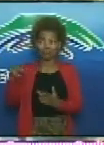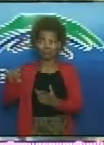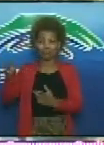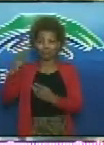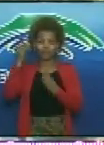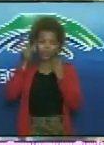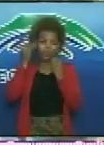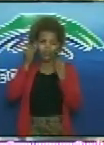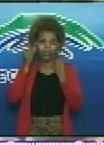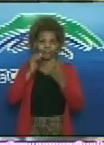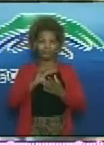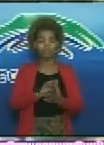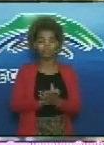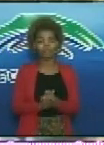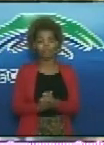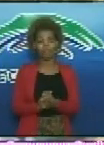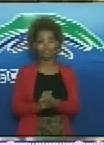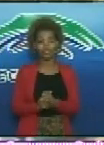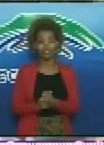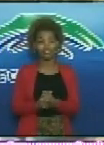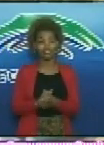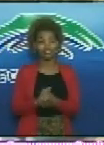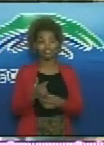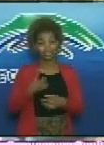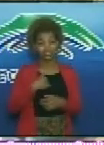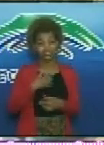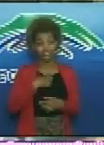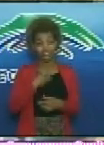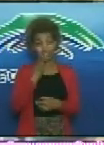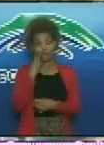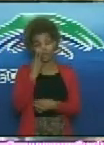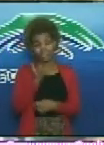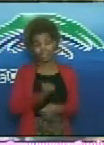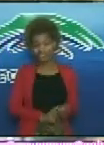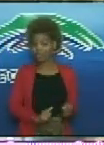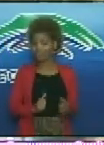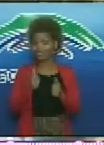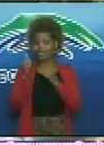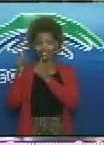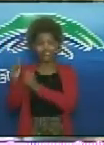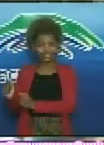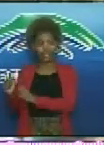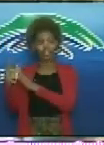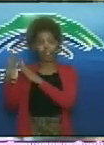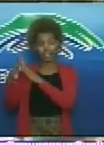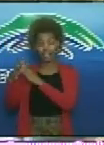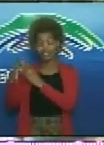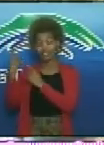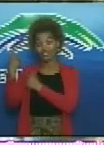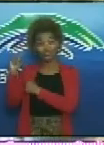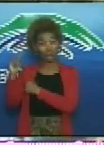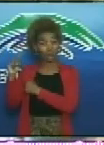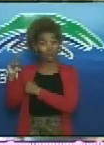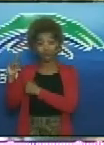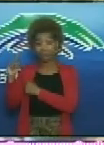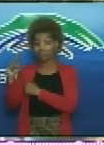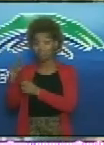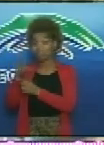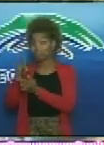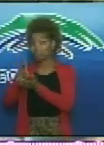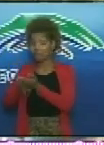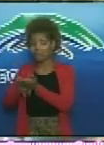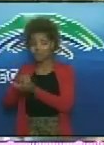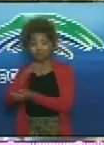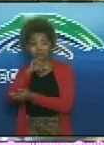2 hijos están en este momento solos en la casa. Ya son grandecitos, pero han tenido que asumir todas las